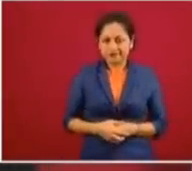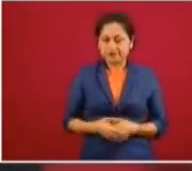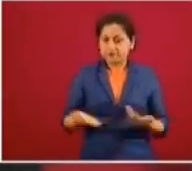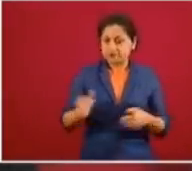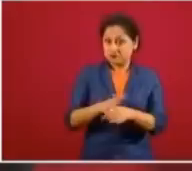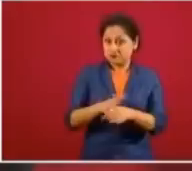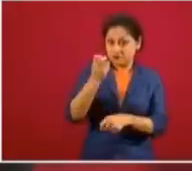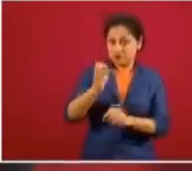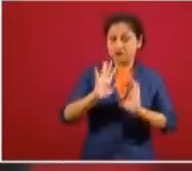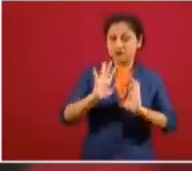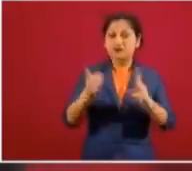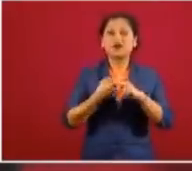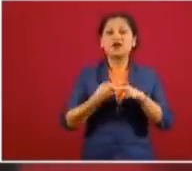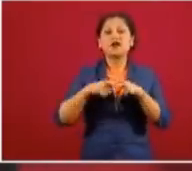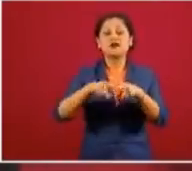con